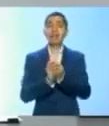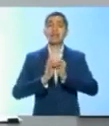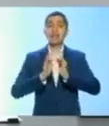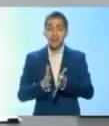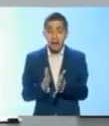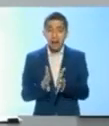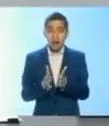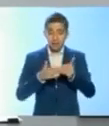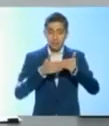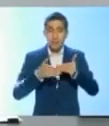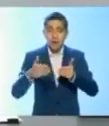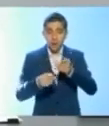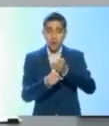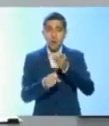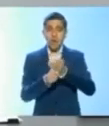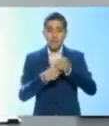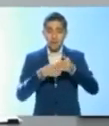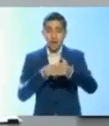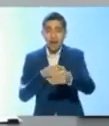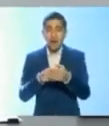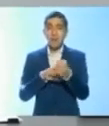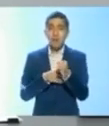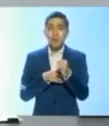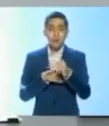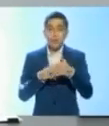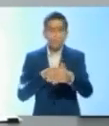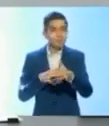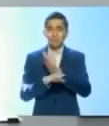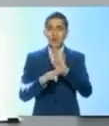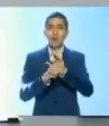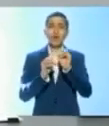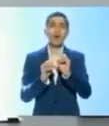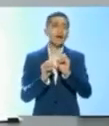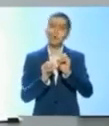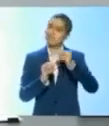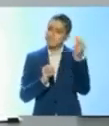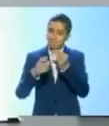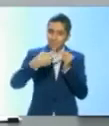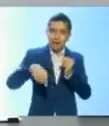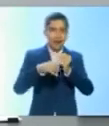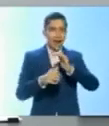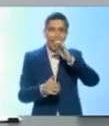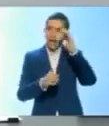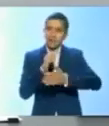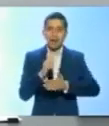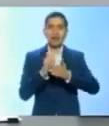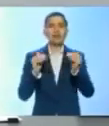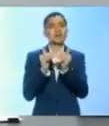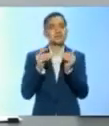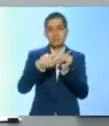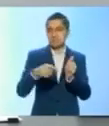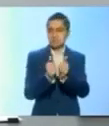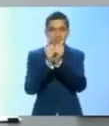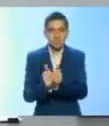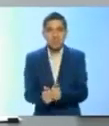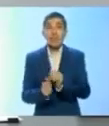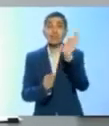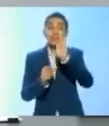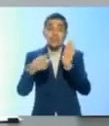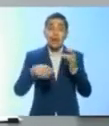durante el presente ciclo escolar y concluirlo desde los hogares y en los casos donde no haya condiciones de conectividad